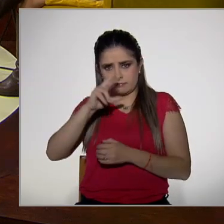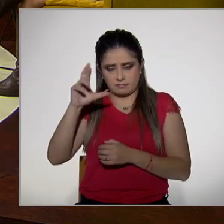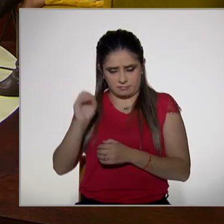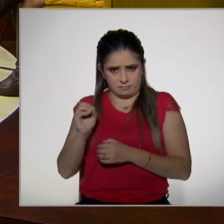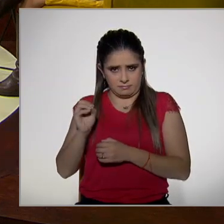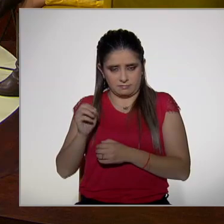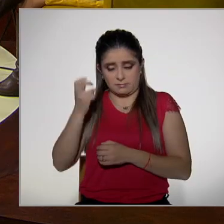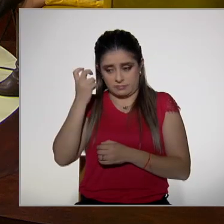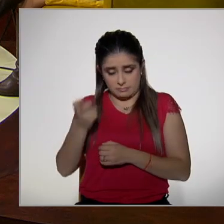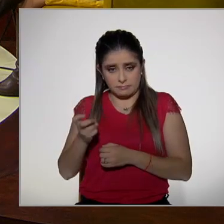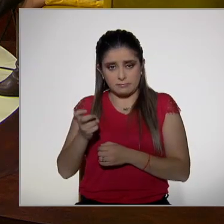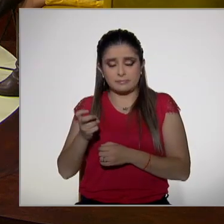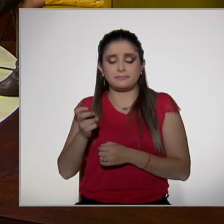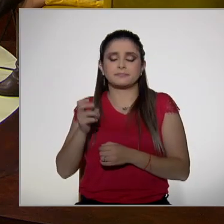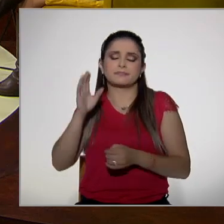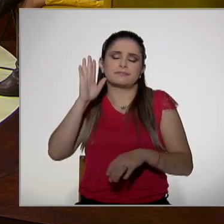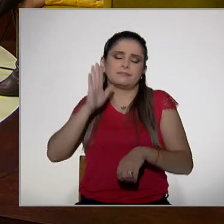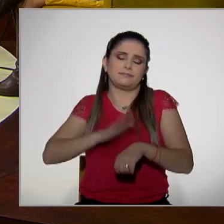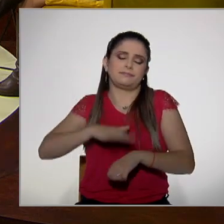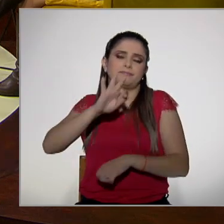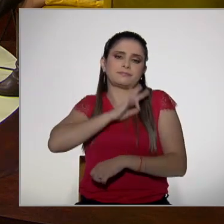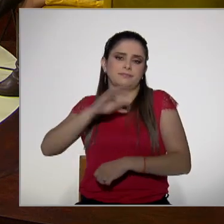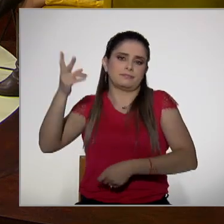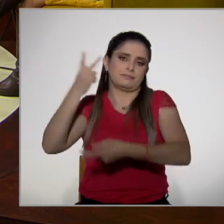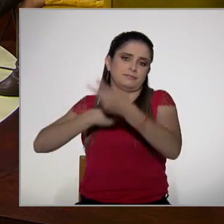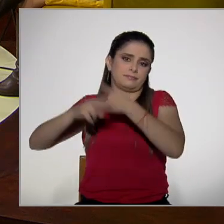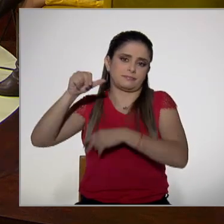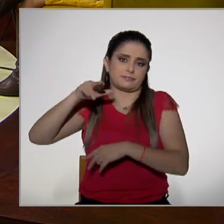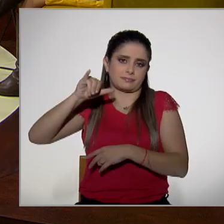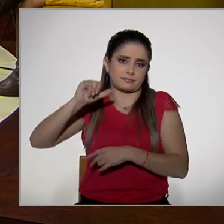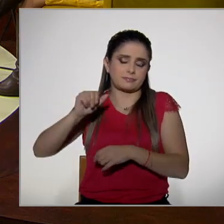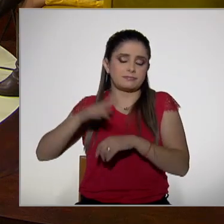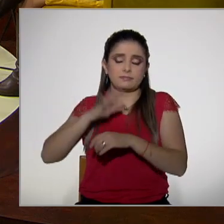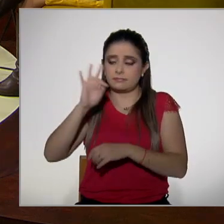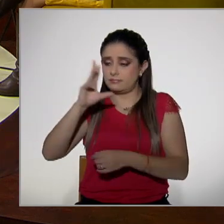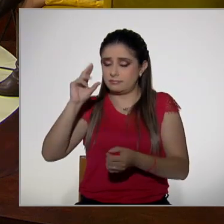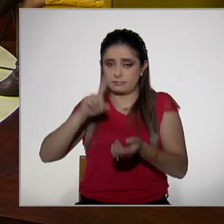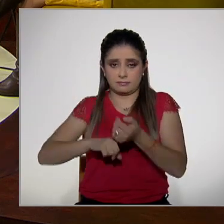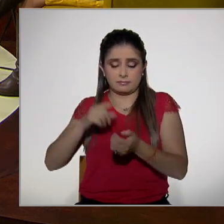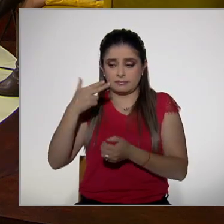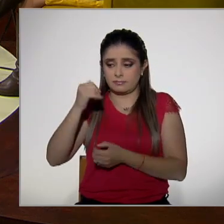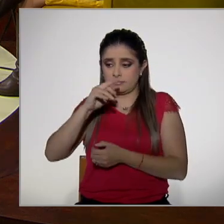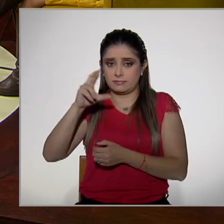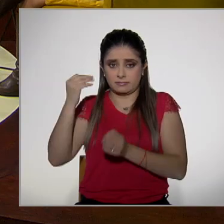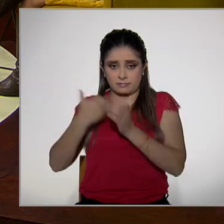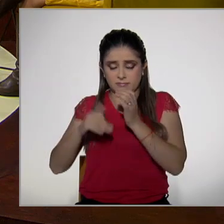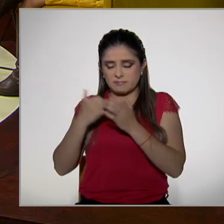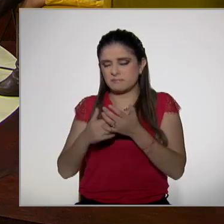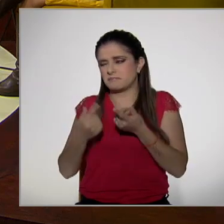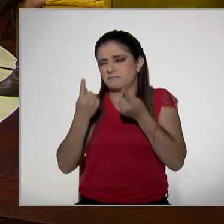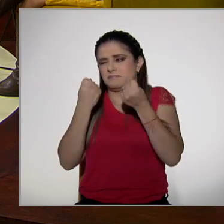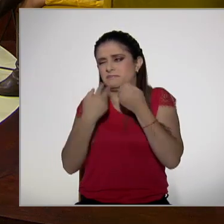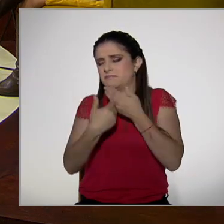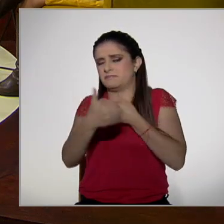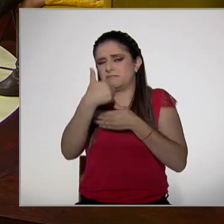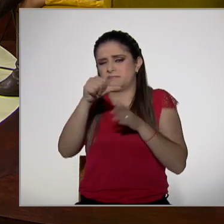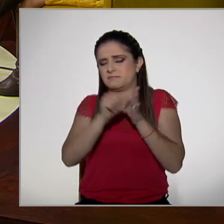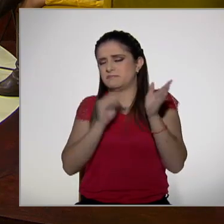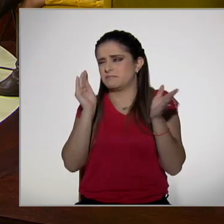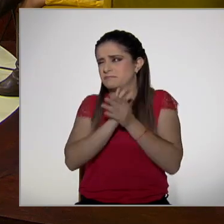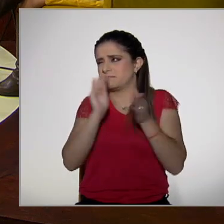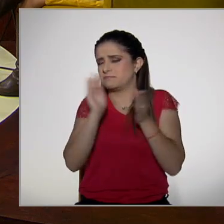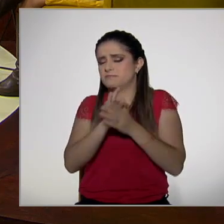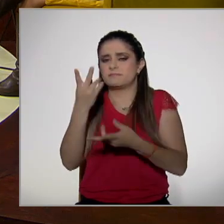hace más vulnerable que si esto no se corrige a tiempo en el término de seis meses pueda tener